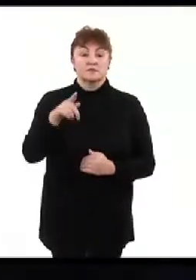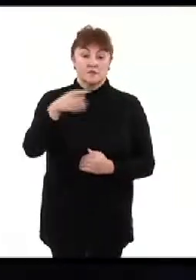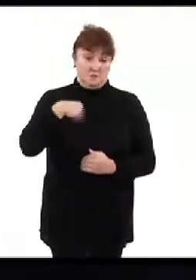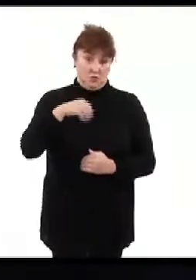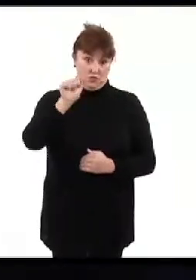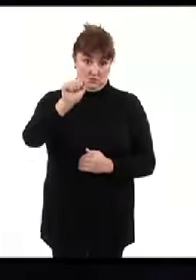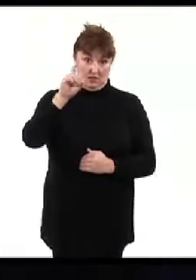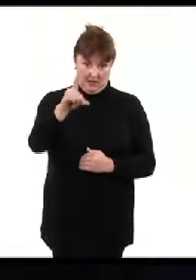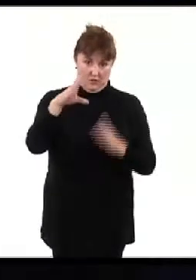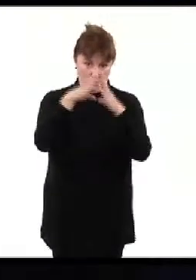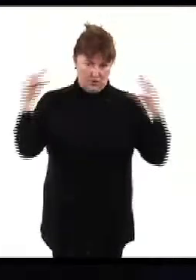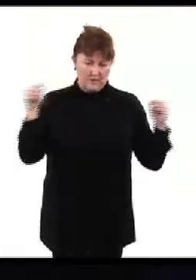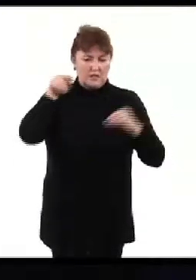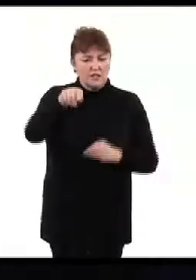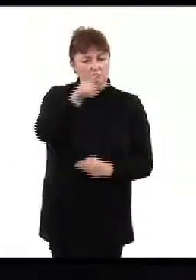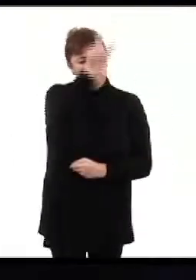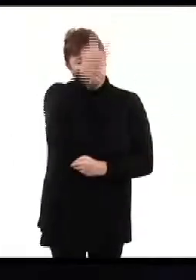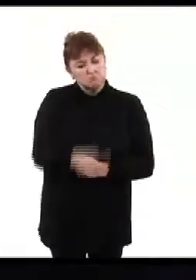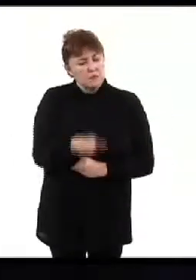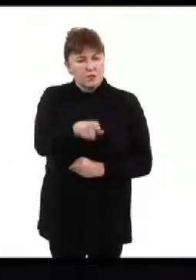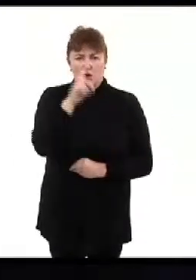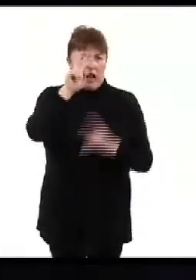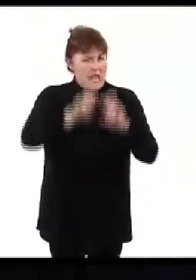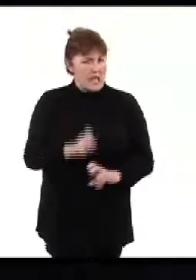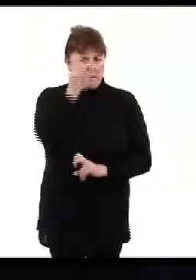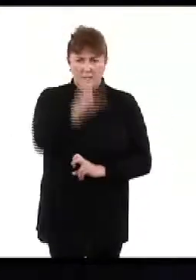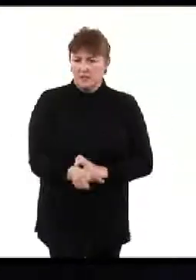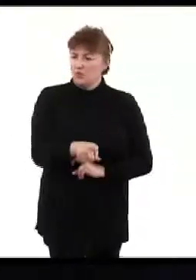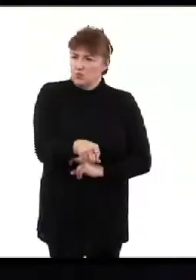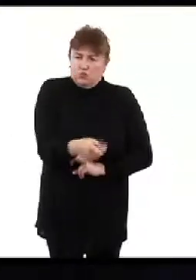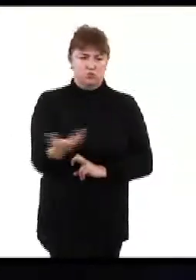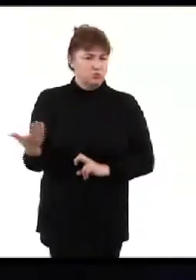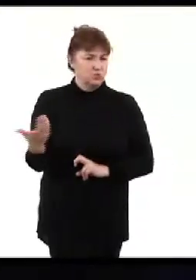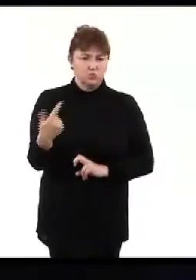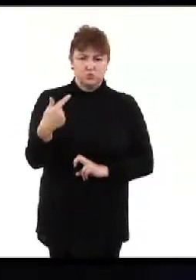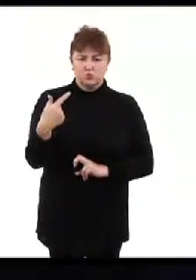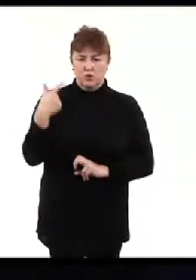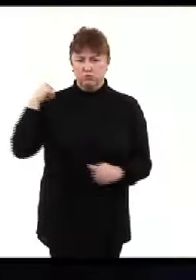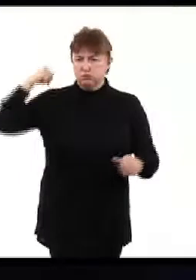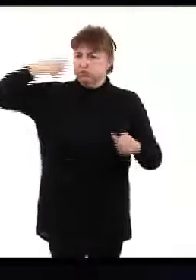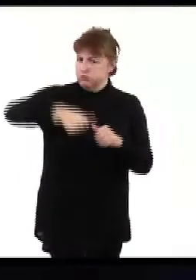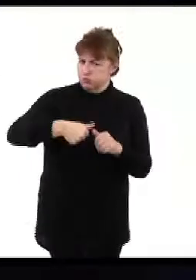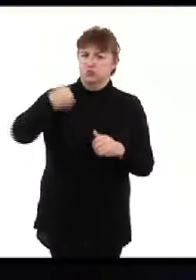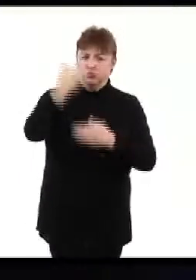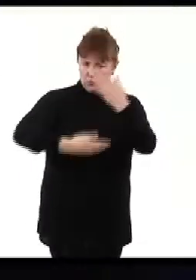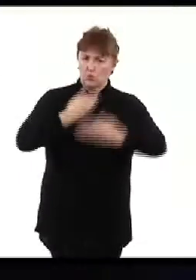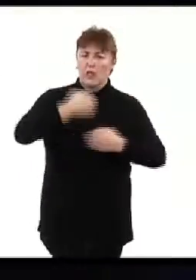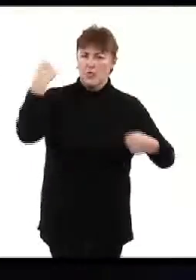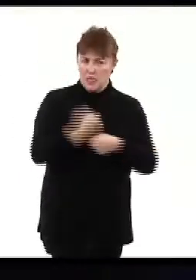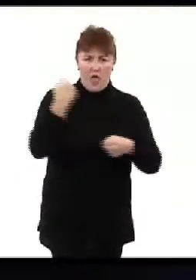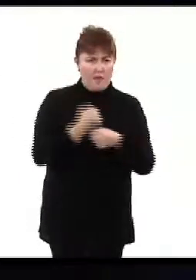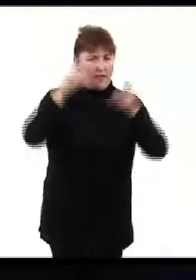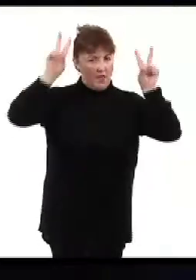University. Es una persona, una investigadora que lleva mucho tiempo trabajando sobre la